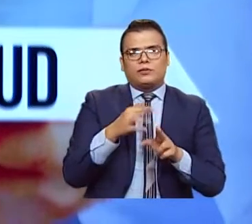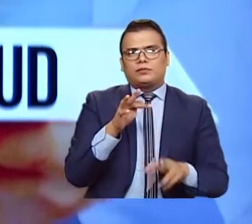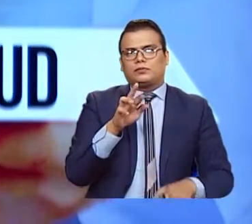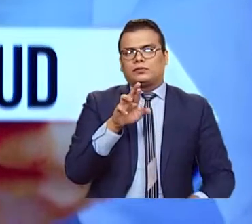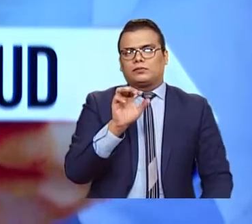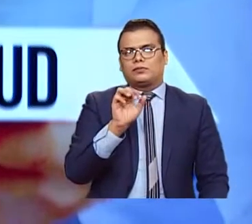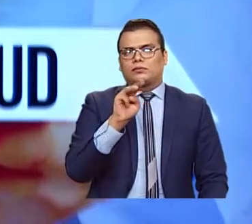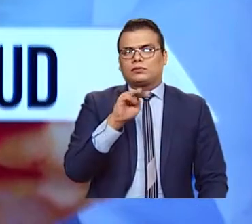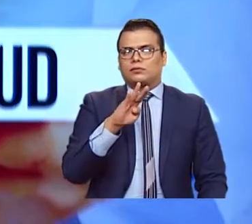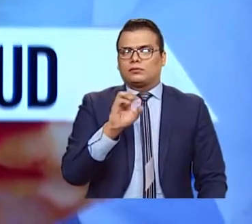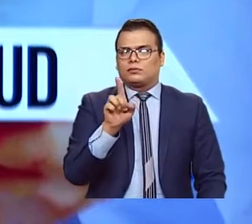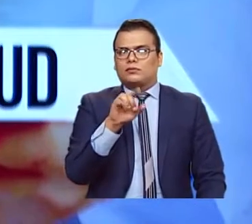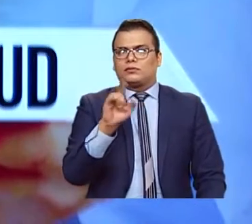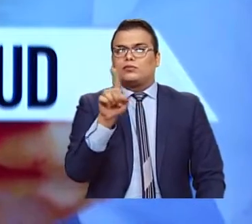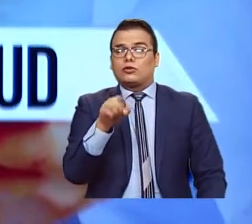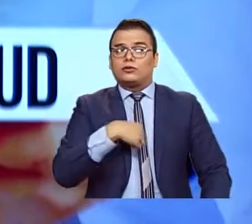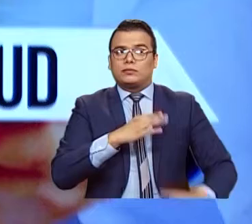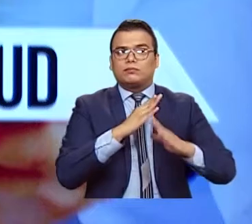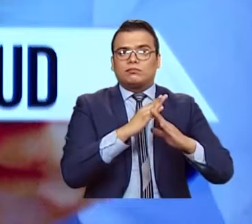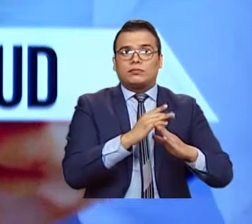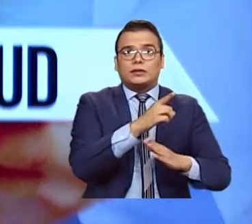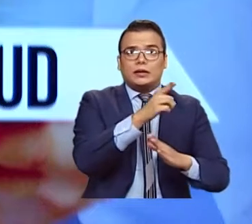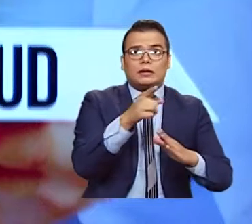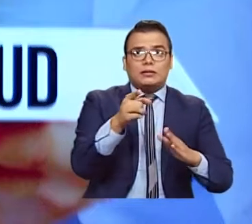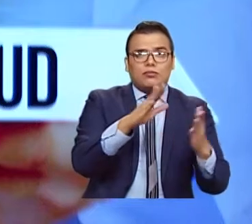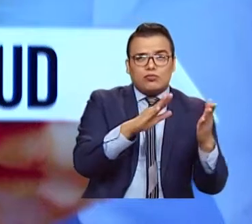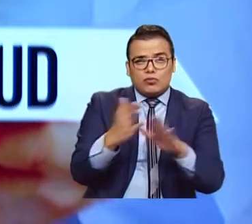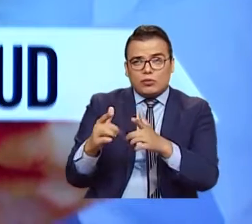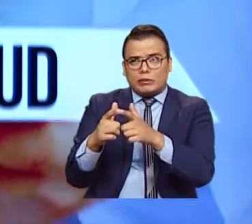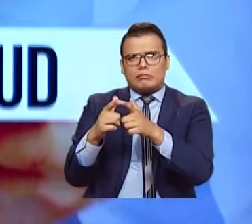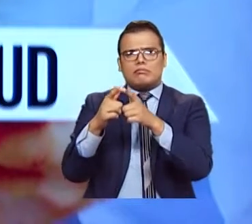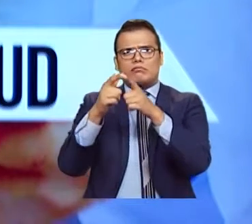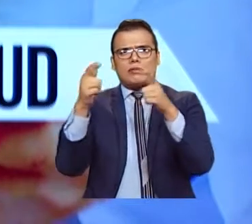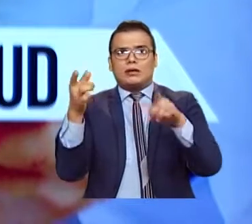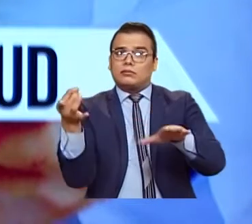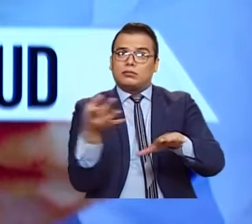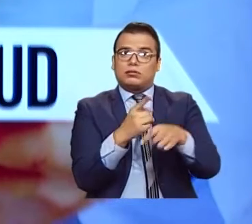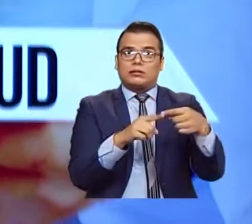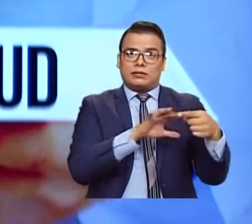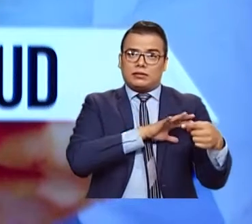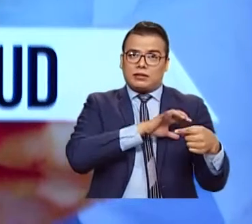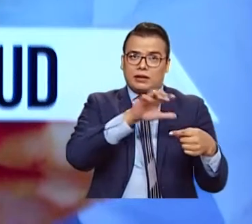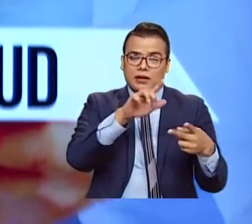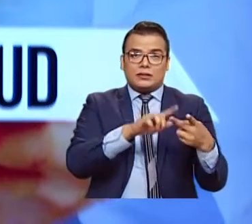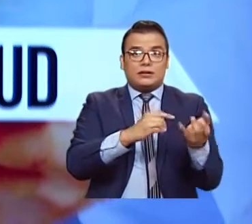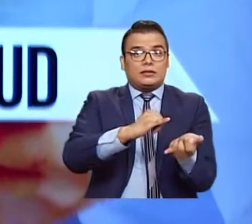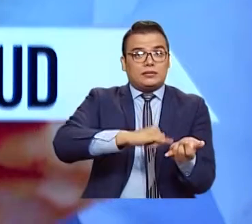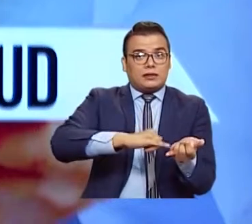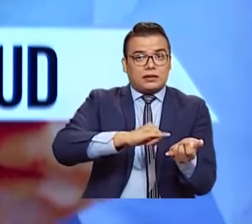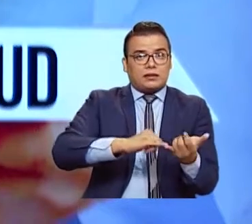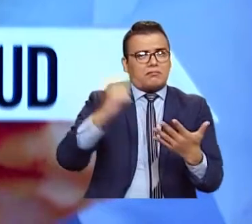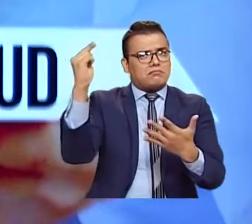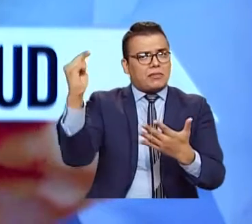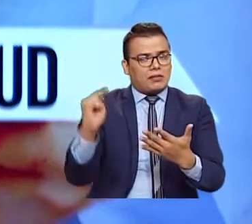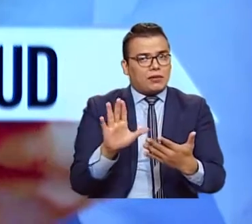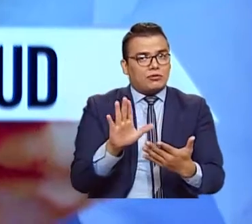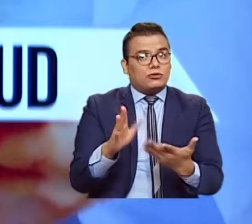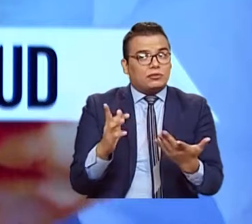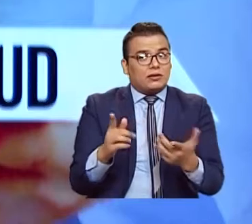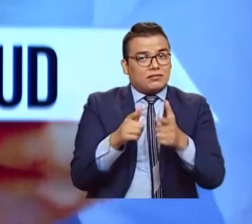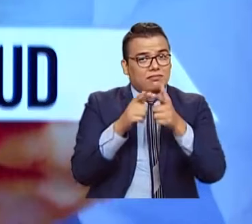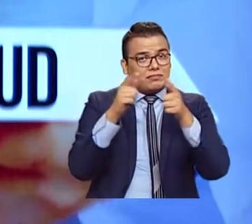fallecimientos que el cáncer el sida y los accidentes automovilísticos combinados hasta un 70% de los casos de